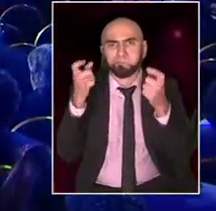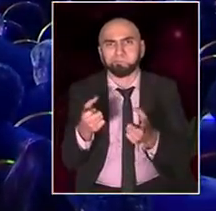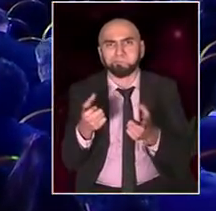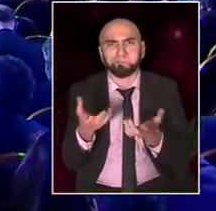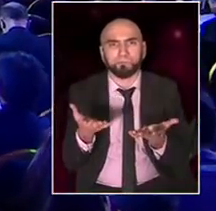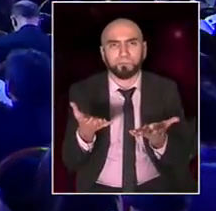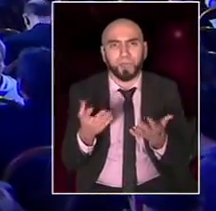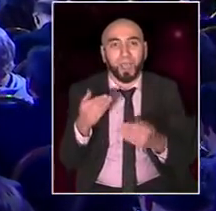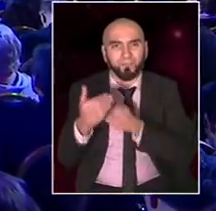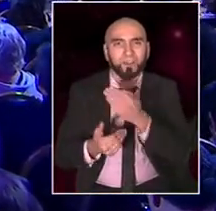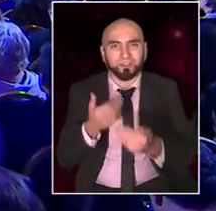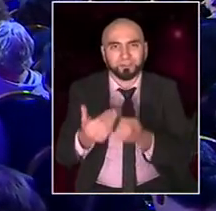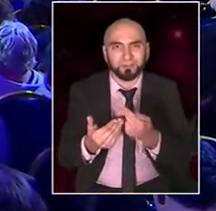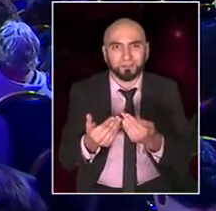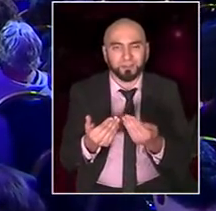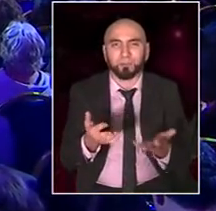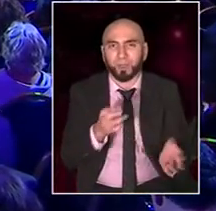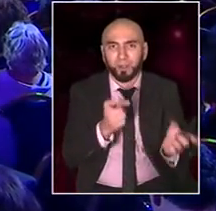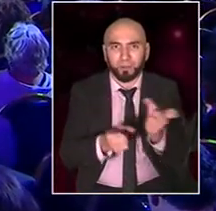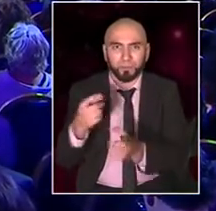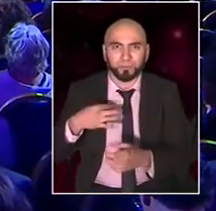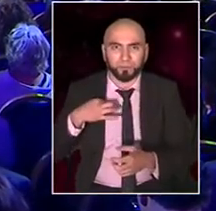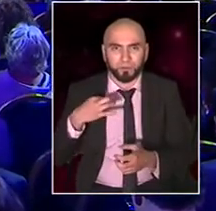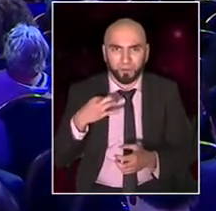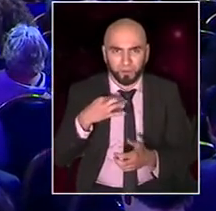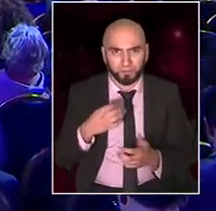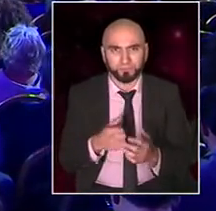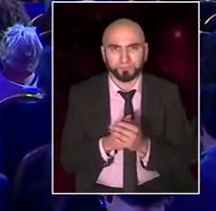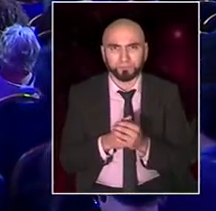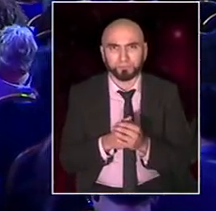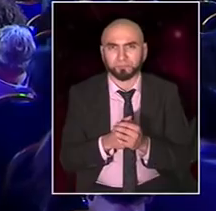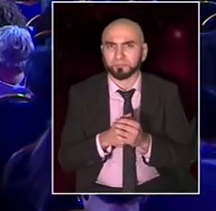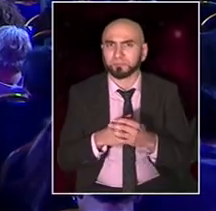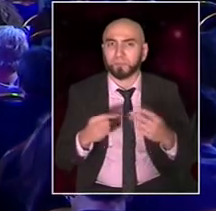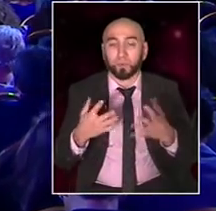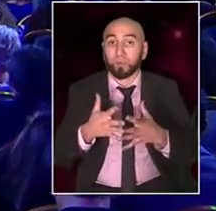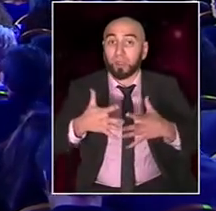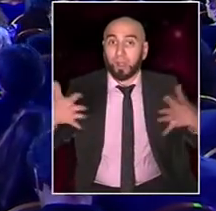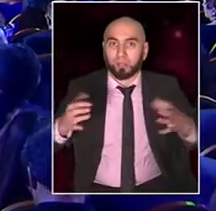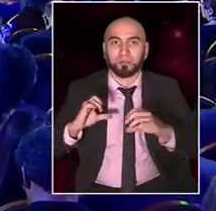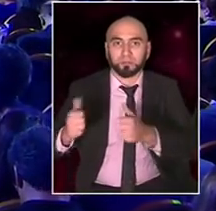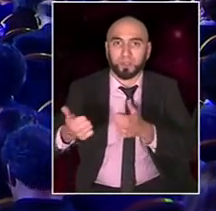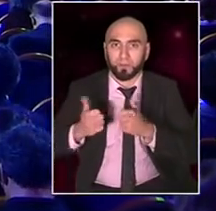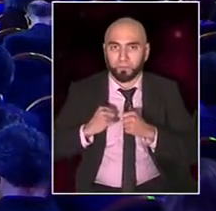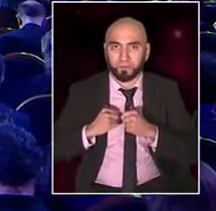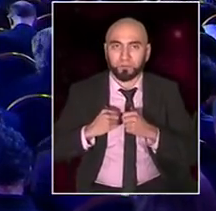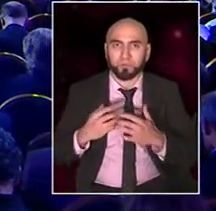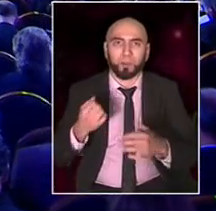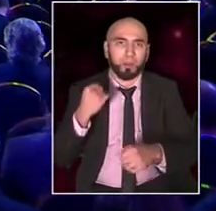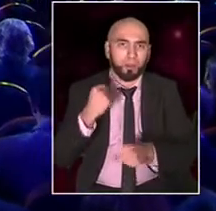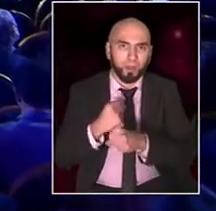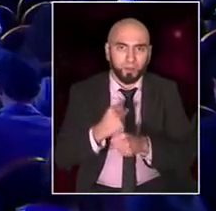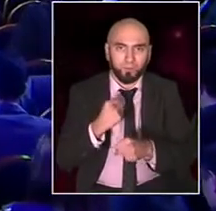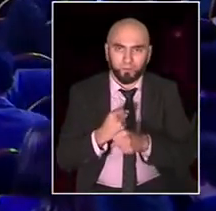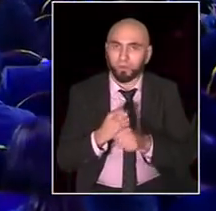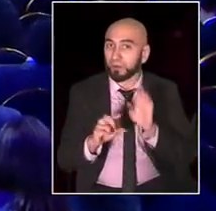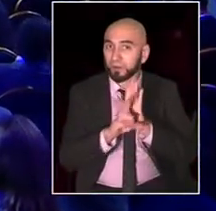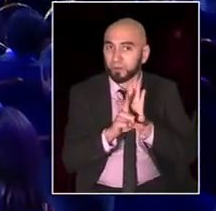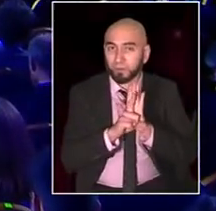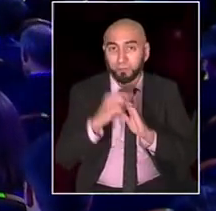avances suponen para la ciudadanía. Son enormes los desafíos para la labor legislativa, pero también para la